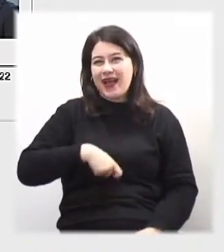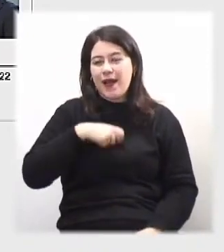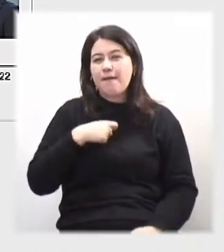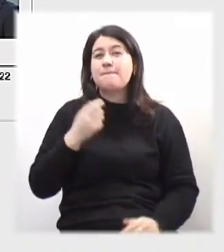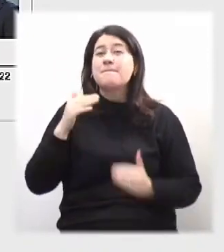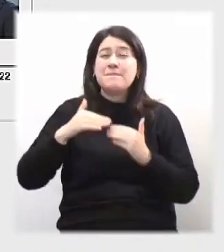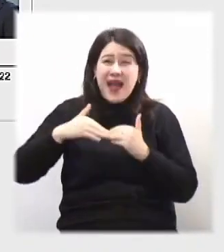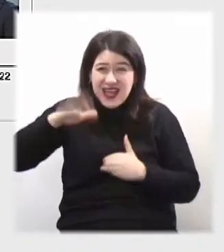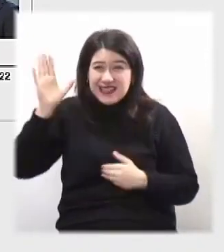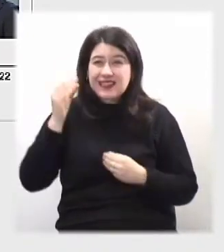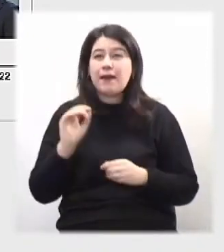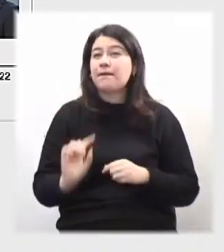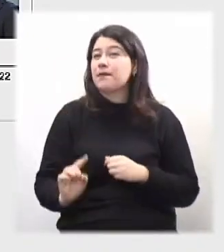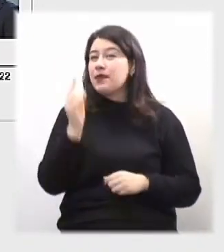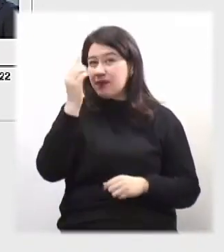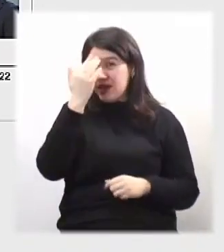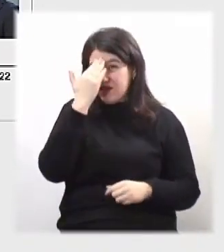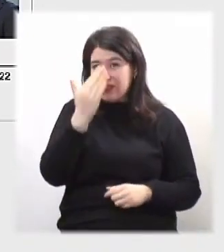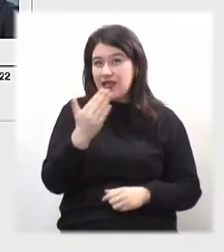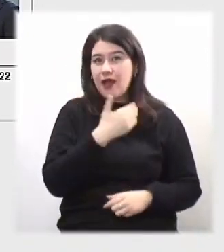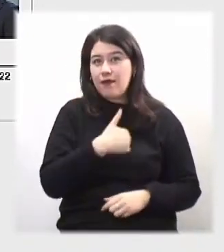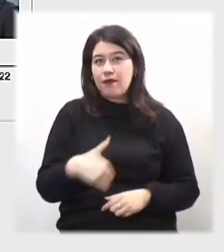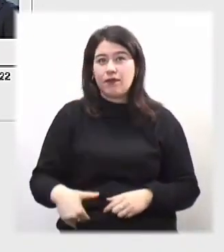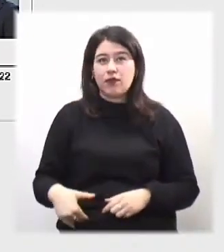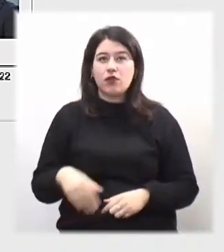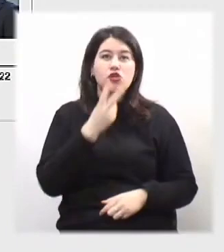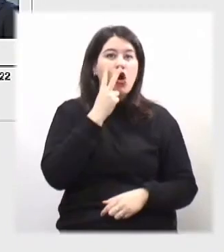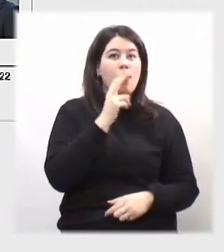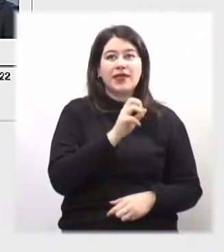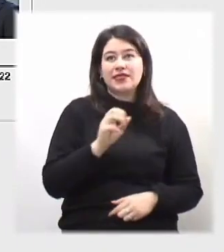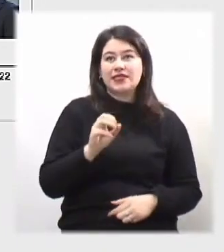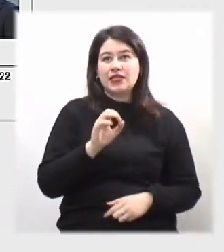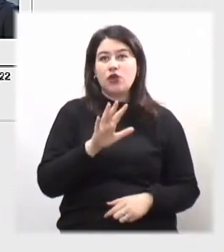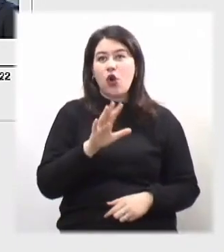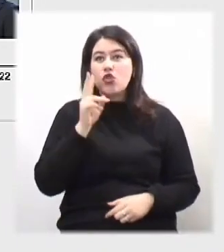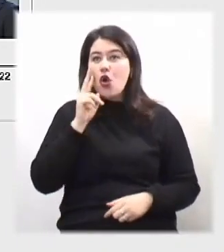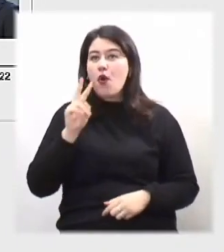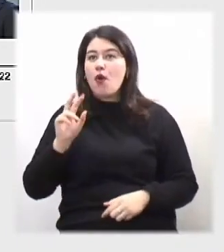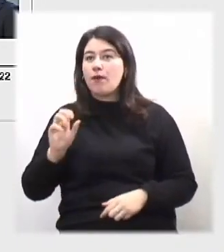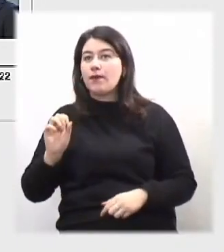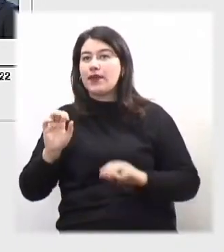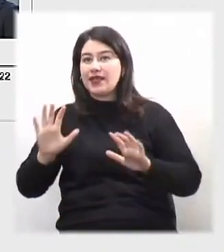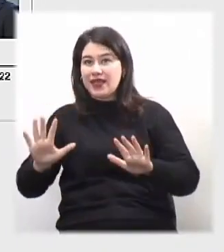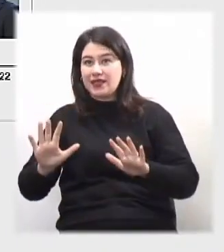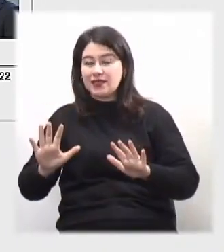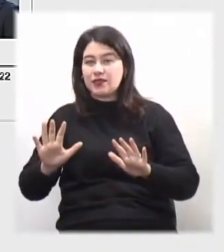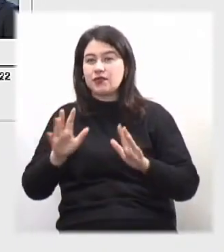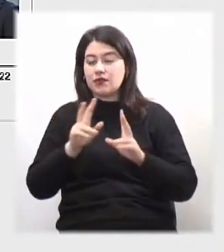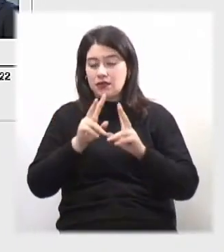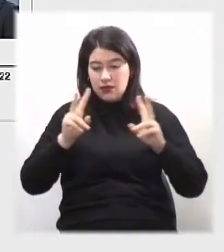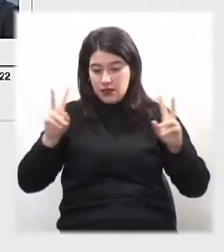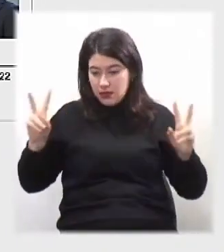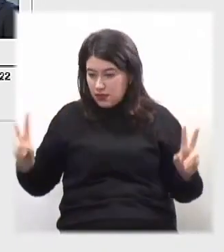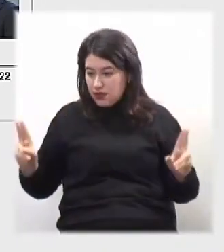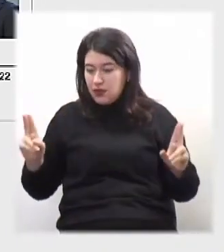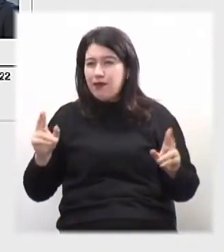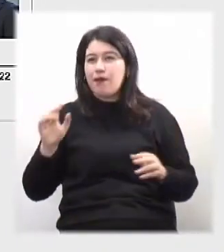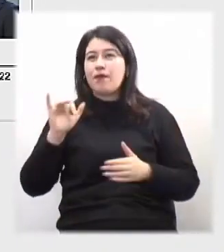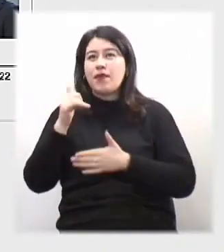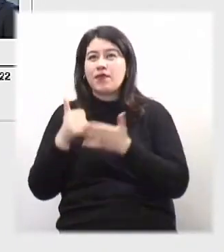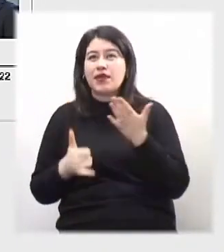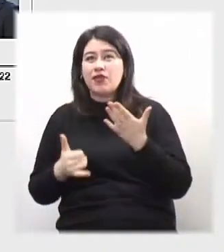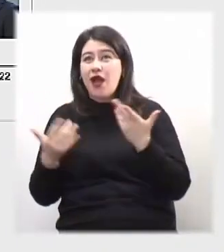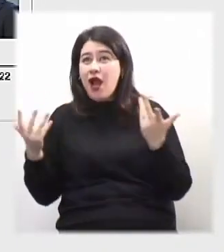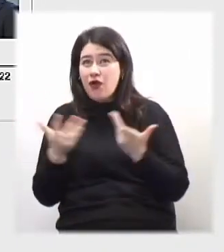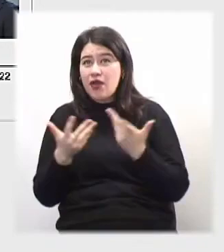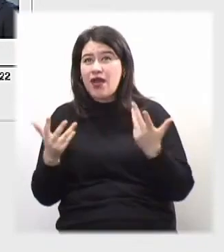alto sin duda que el primer gobierno del frente amplio entre el 2005 y el 2010 el promedio anual de homicidios en este periodo gobierno es